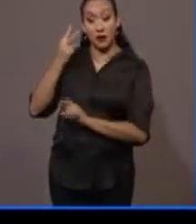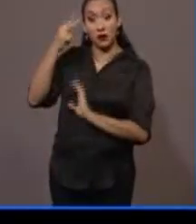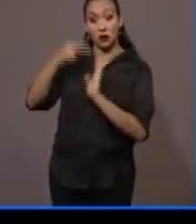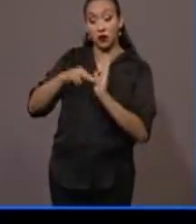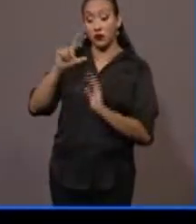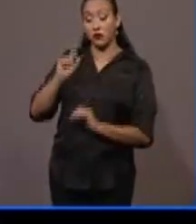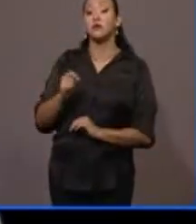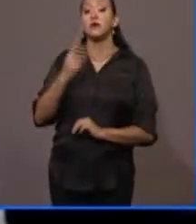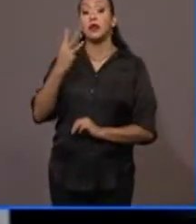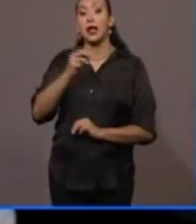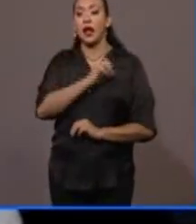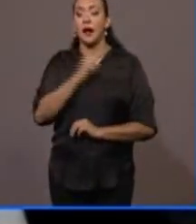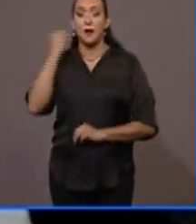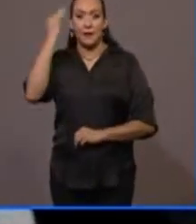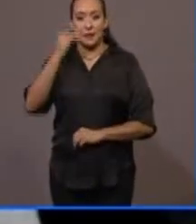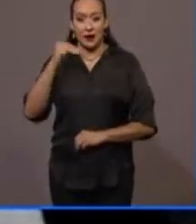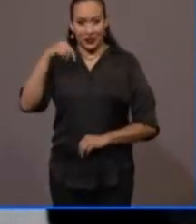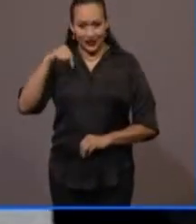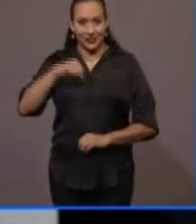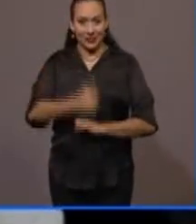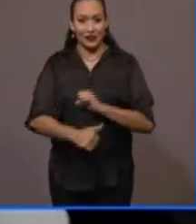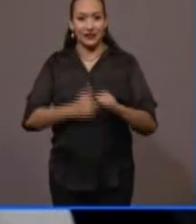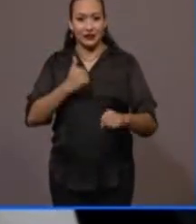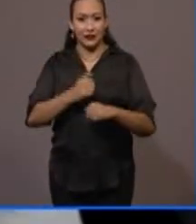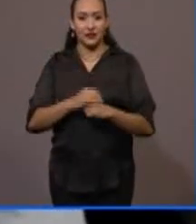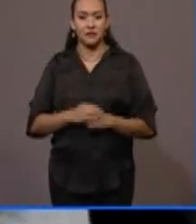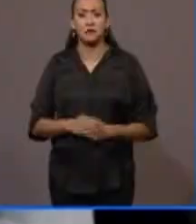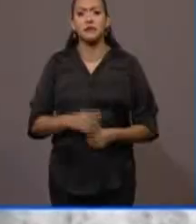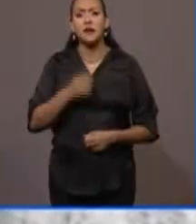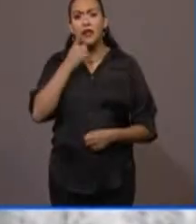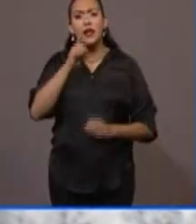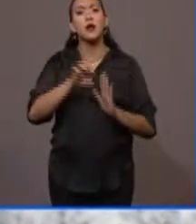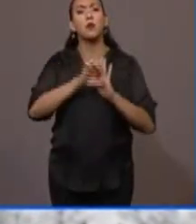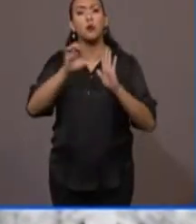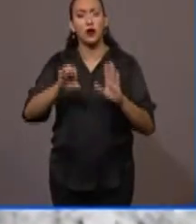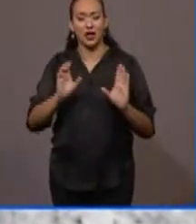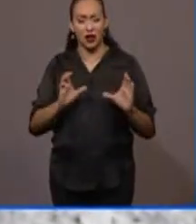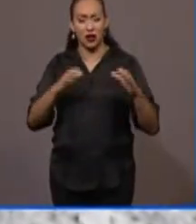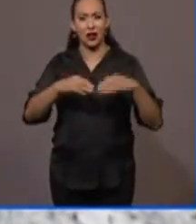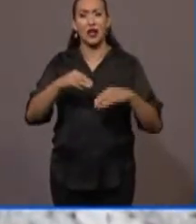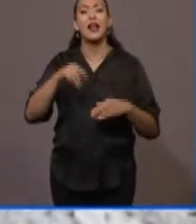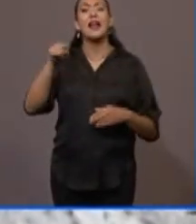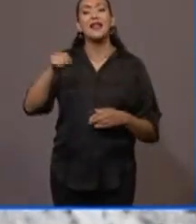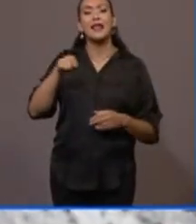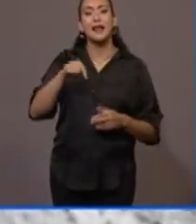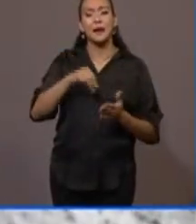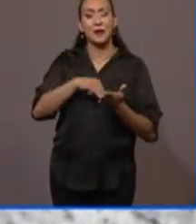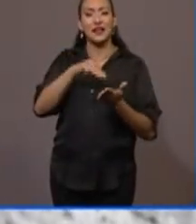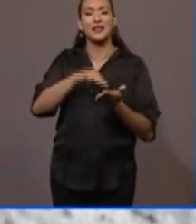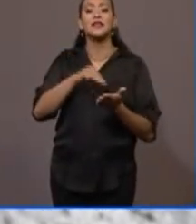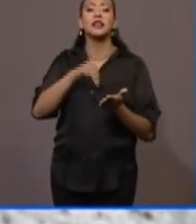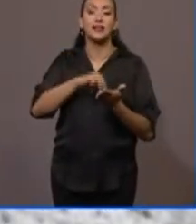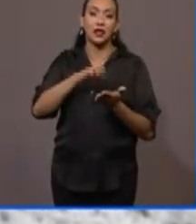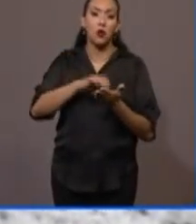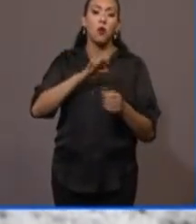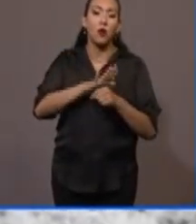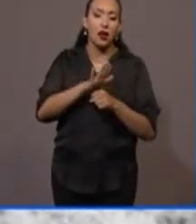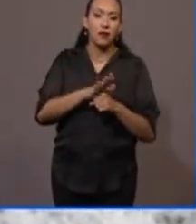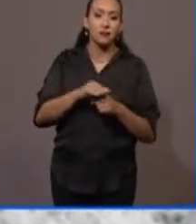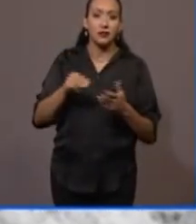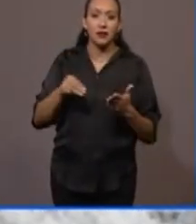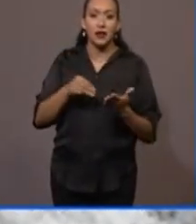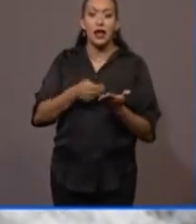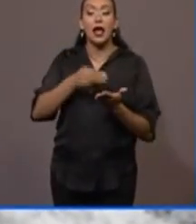de 2023 a marzo del presente año. Destacaron el caso de la comunidad mazateca que sufre